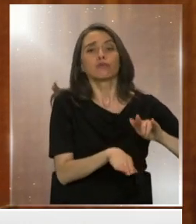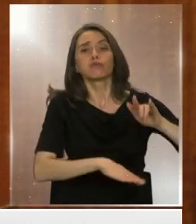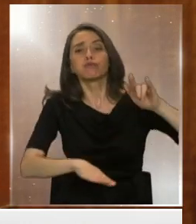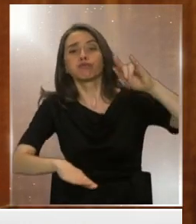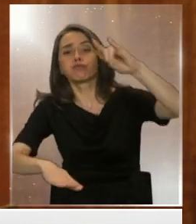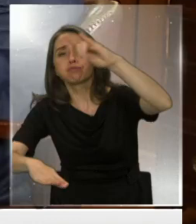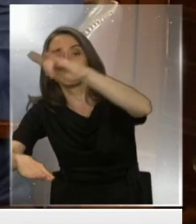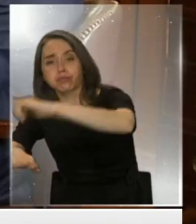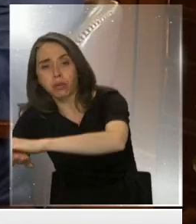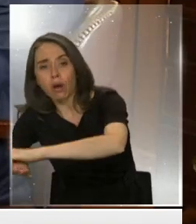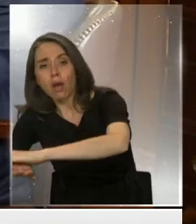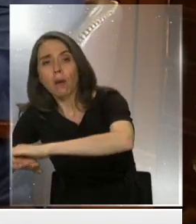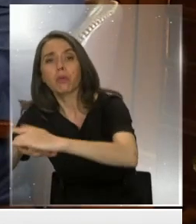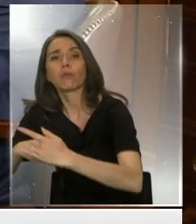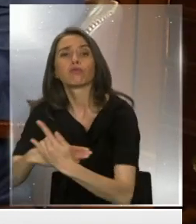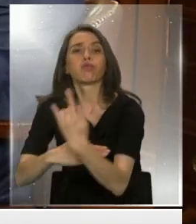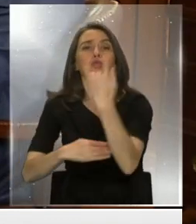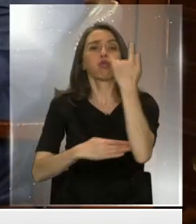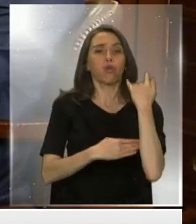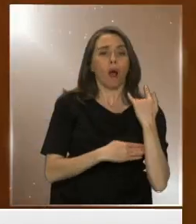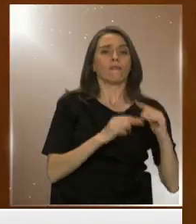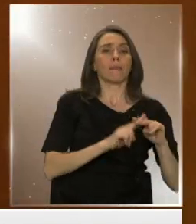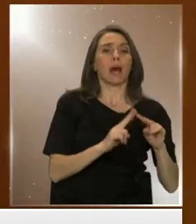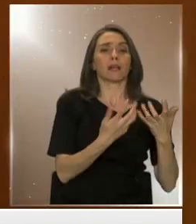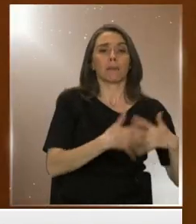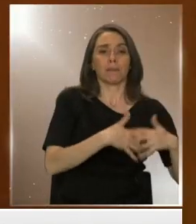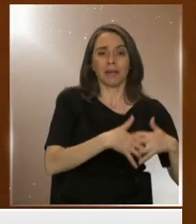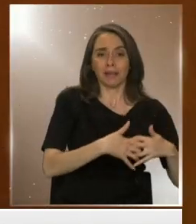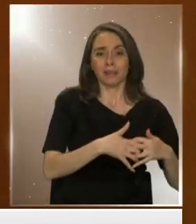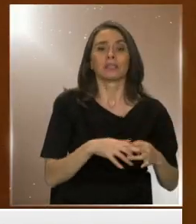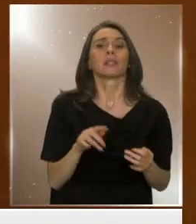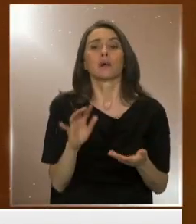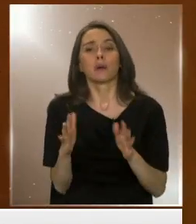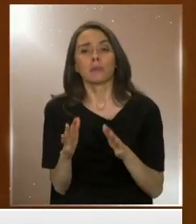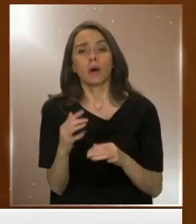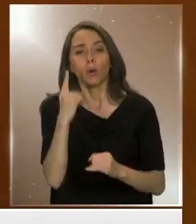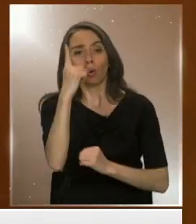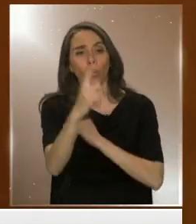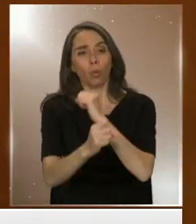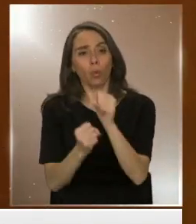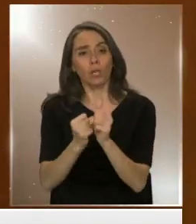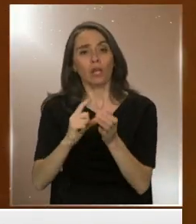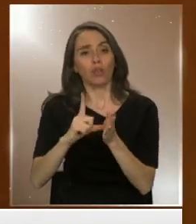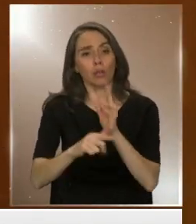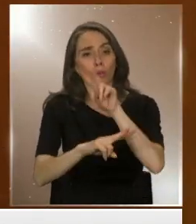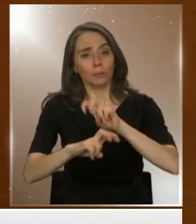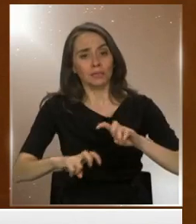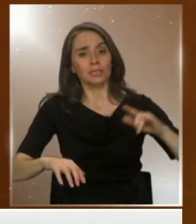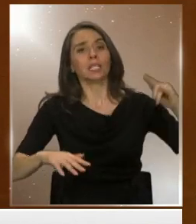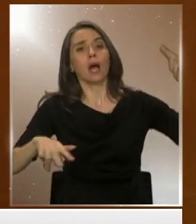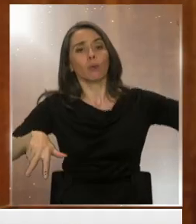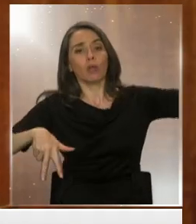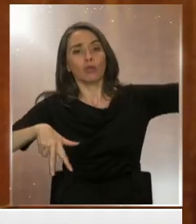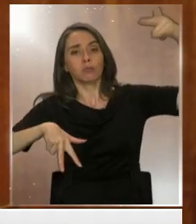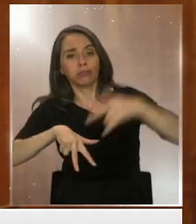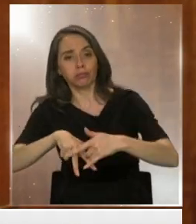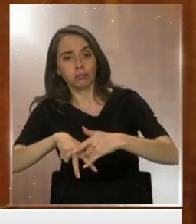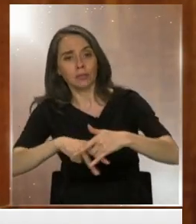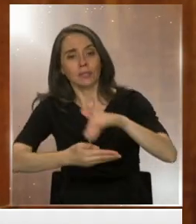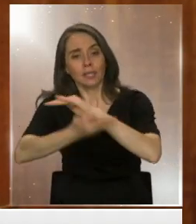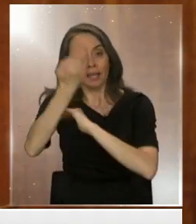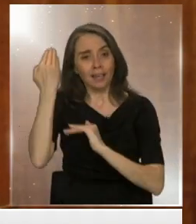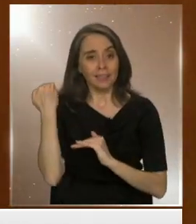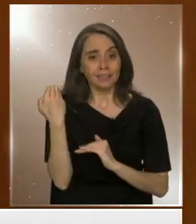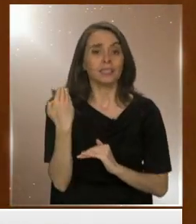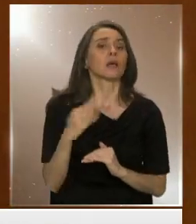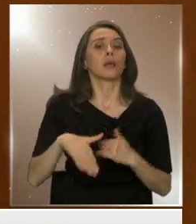mantenimiento requerido el accidente de quad fernández se demoró aproximadamente un año en establecer cuáles fueron las causas del accidente más allá